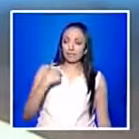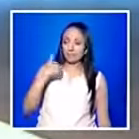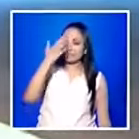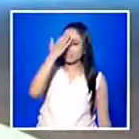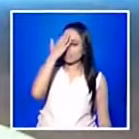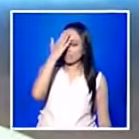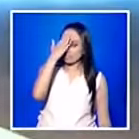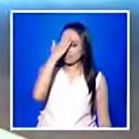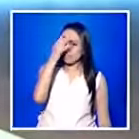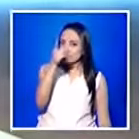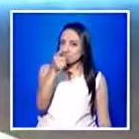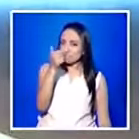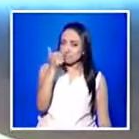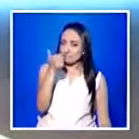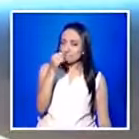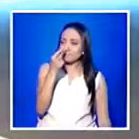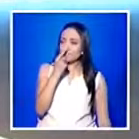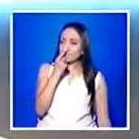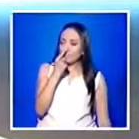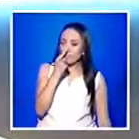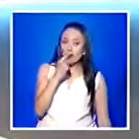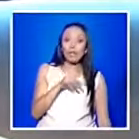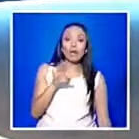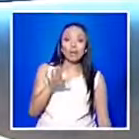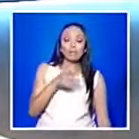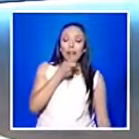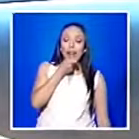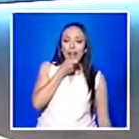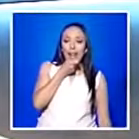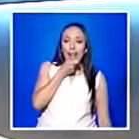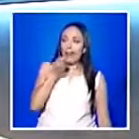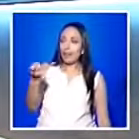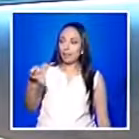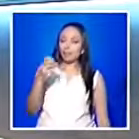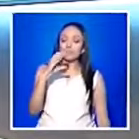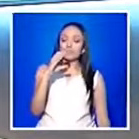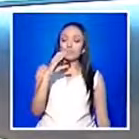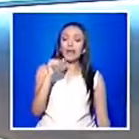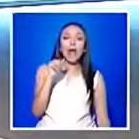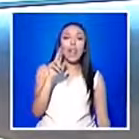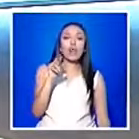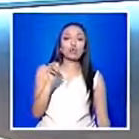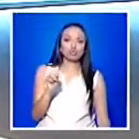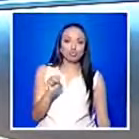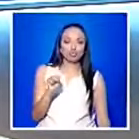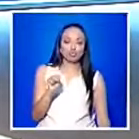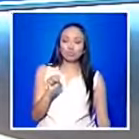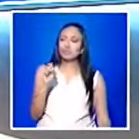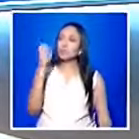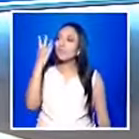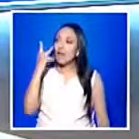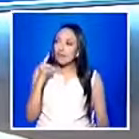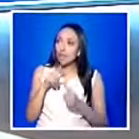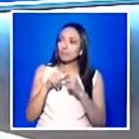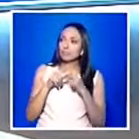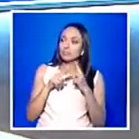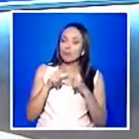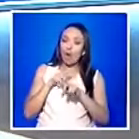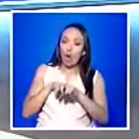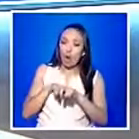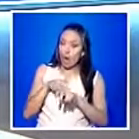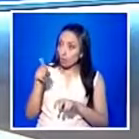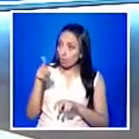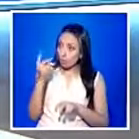muy entretenida. Por eso, Carlos Luis Carrillo, en estos momentos en vivo, nos va a informar sobre las fechas y los horarios. No sé si ya está